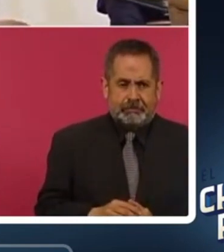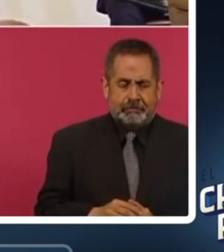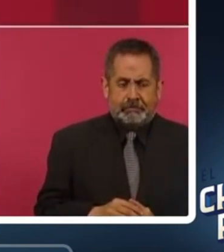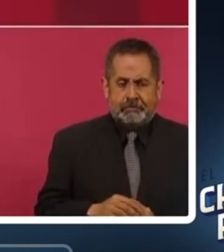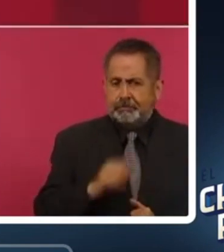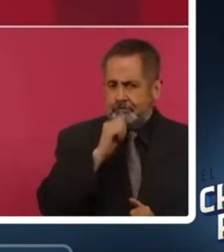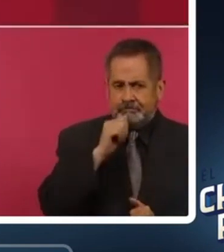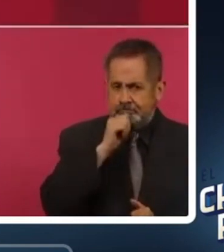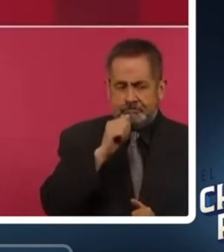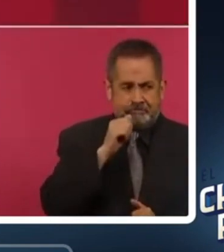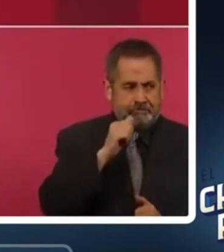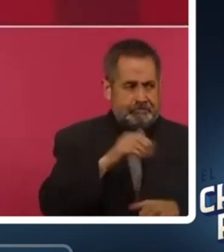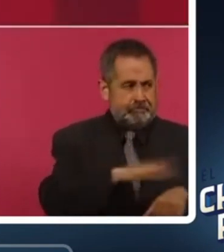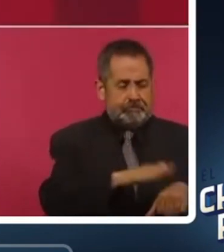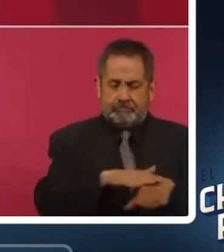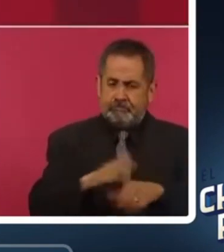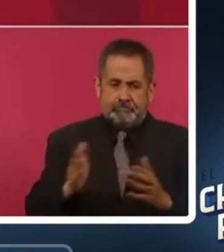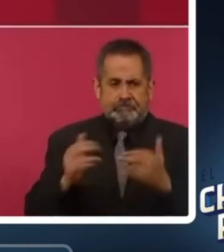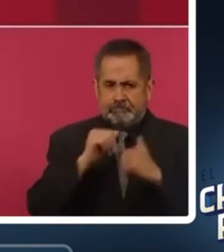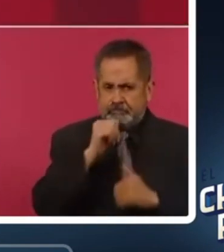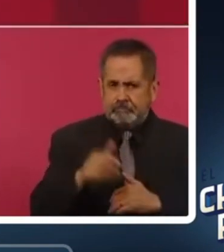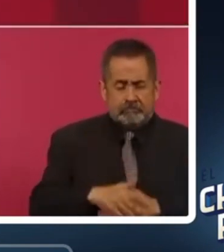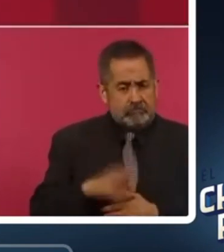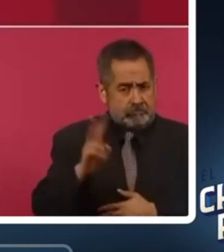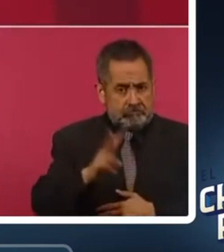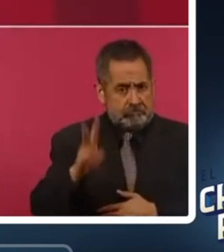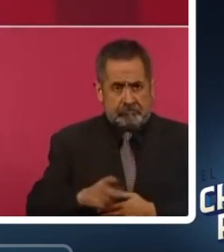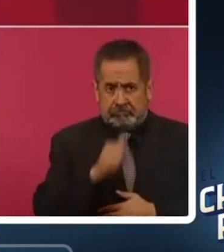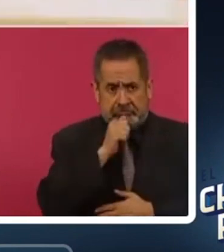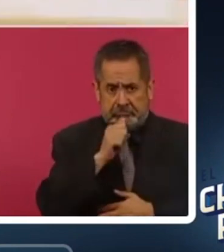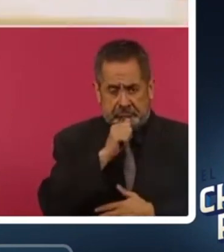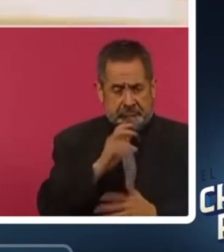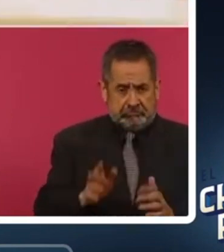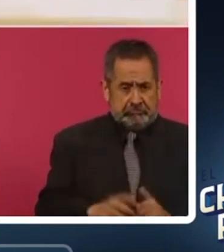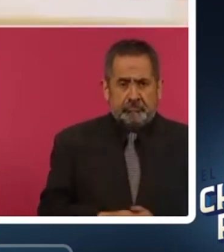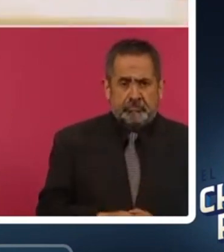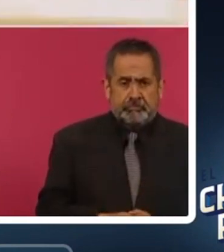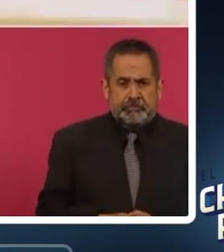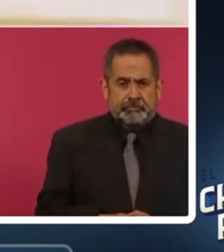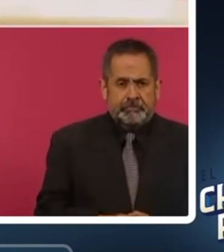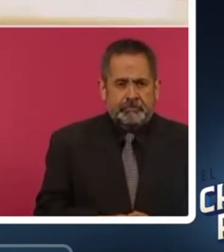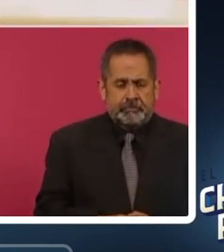mandado las invitaciones. Y es cierto,